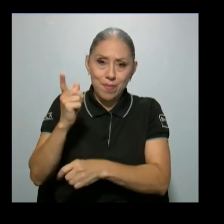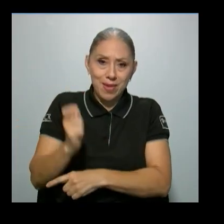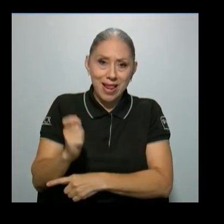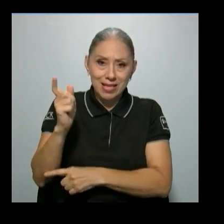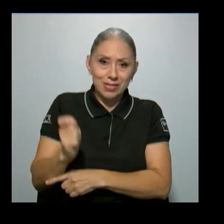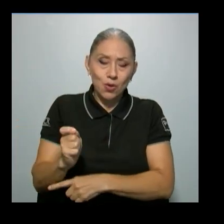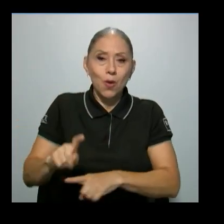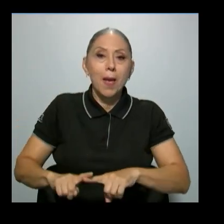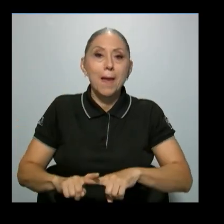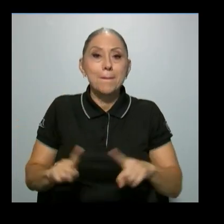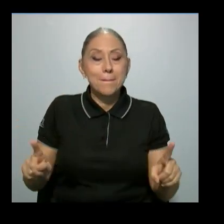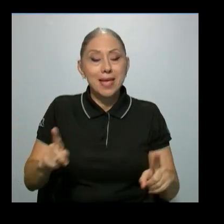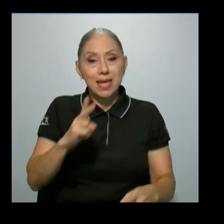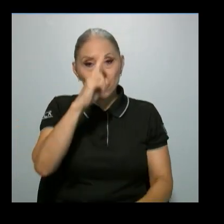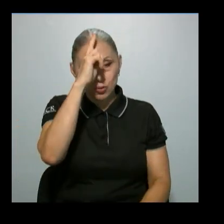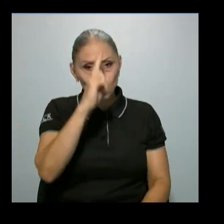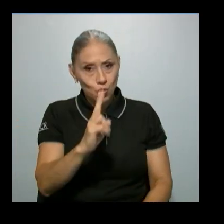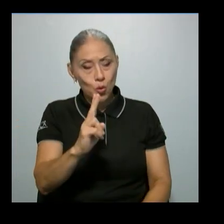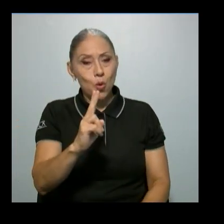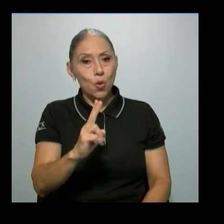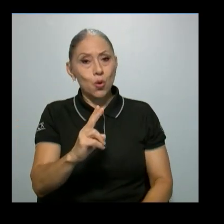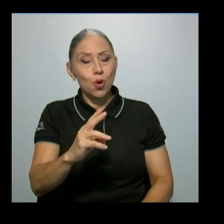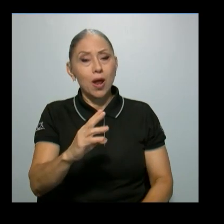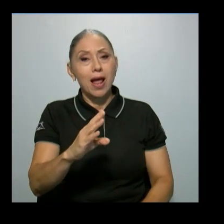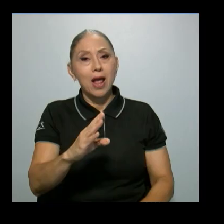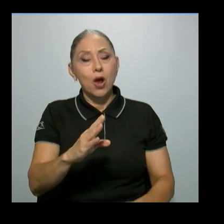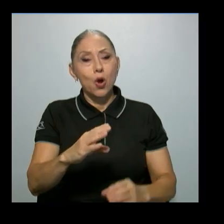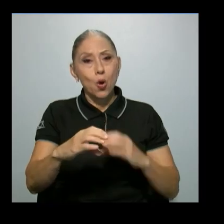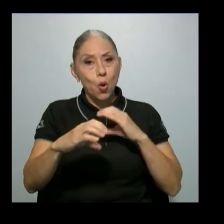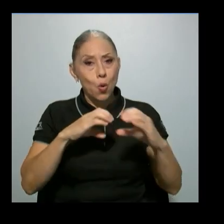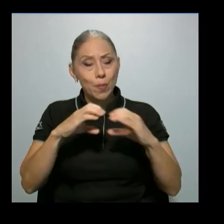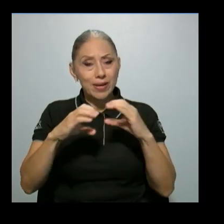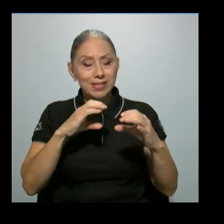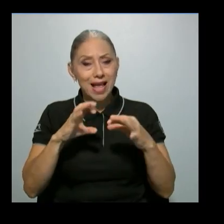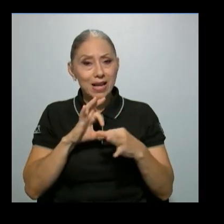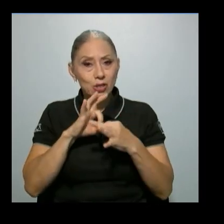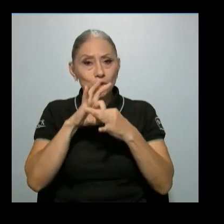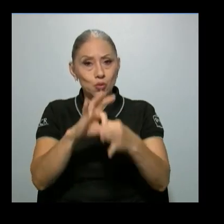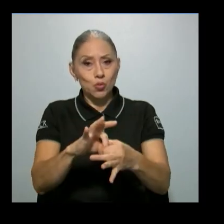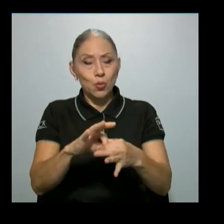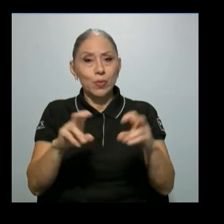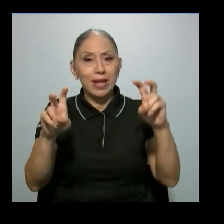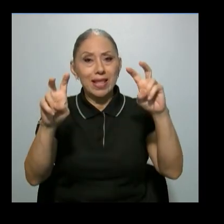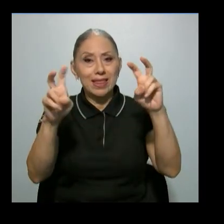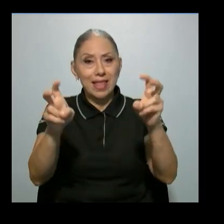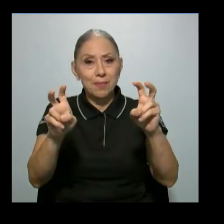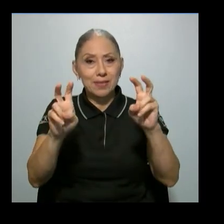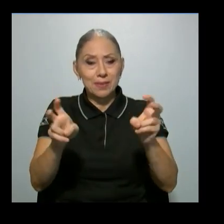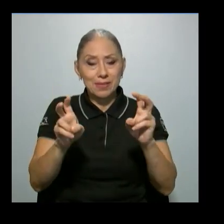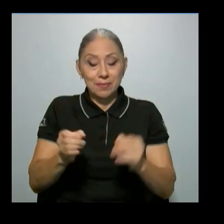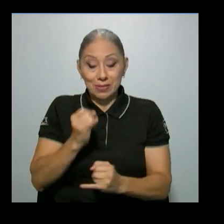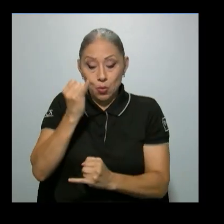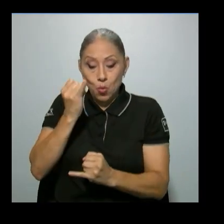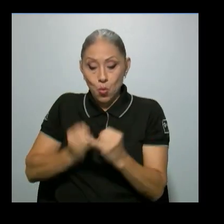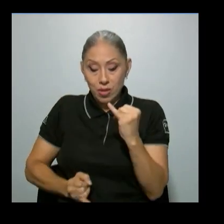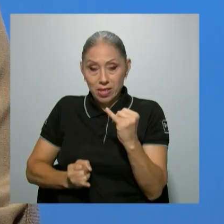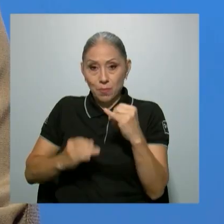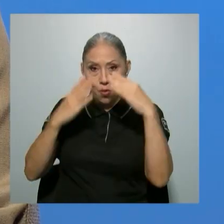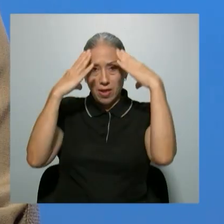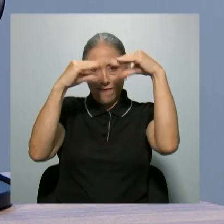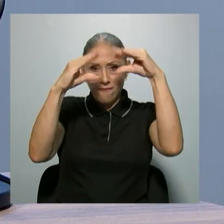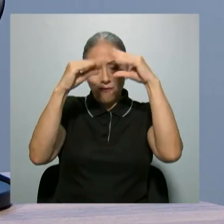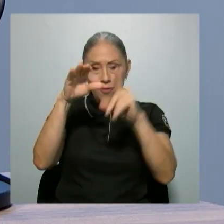es un honor conversar al respecto de los temas que trae este último informe del Estado de la Nación.